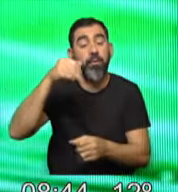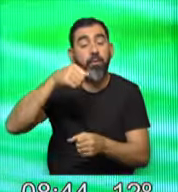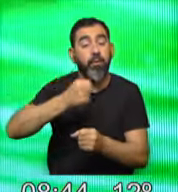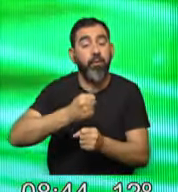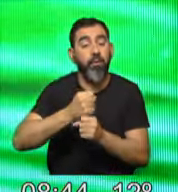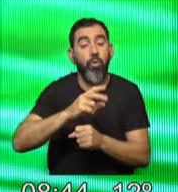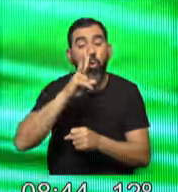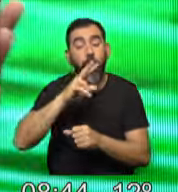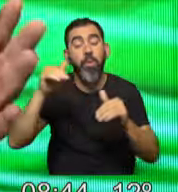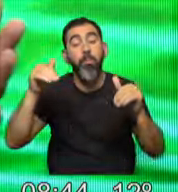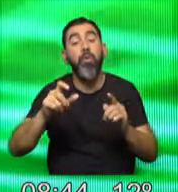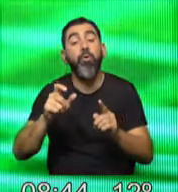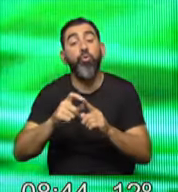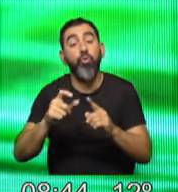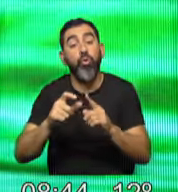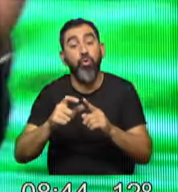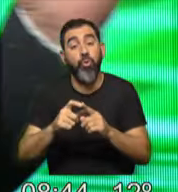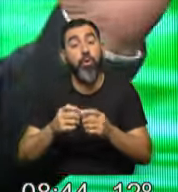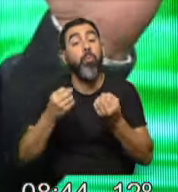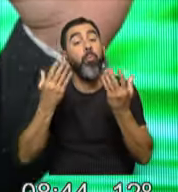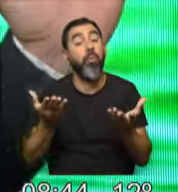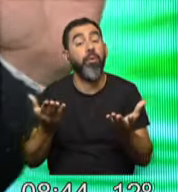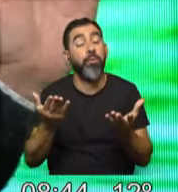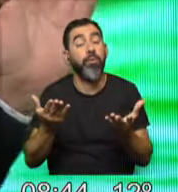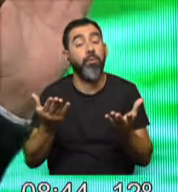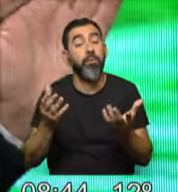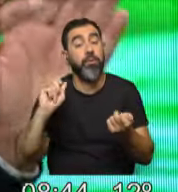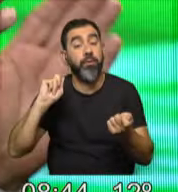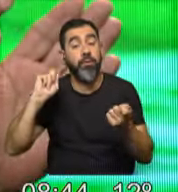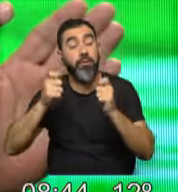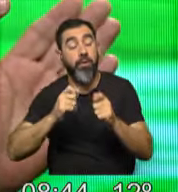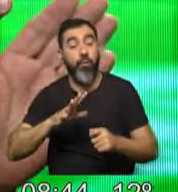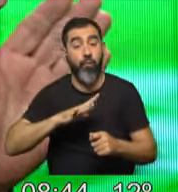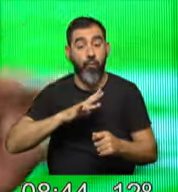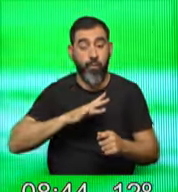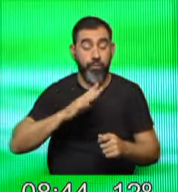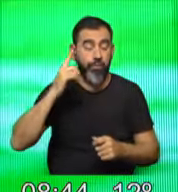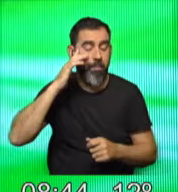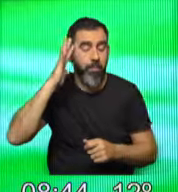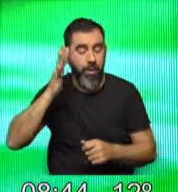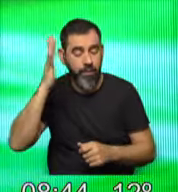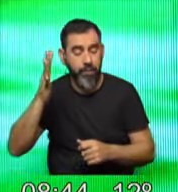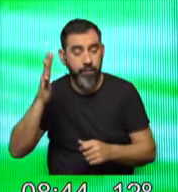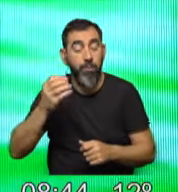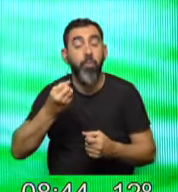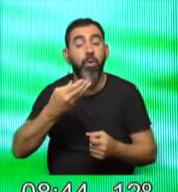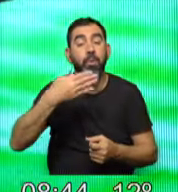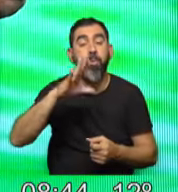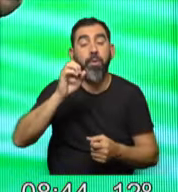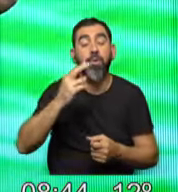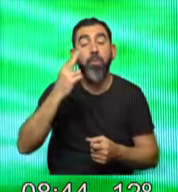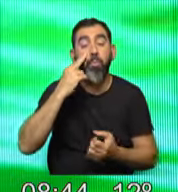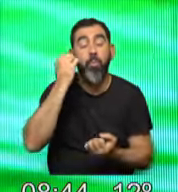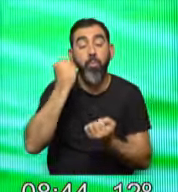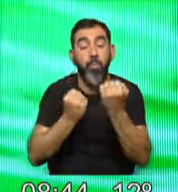dos mil millones de dólares Porque si tú quieres hacer una transformación jubila porque el bps tiene problemas